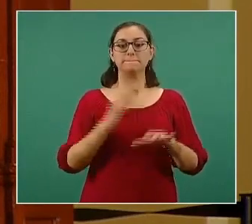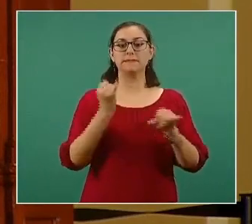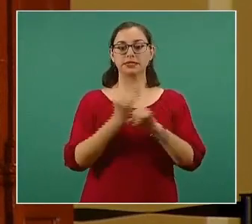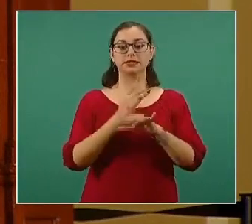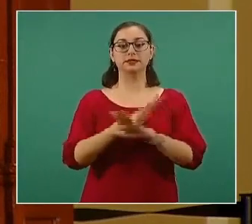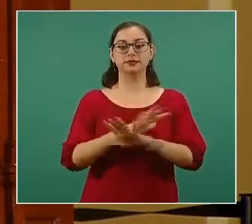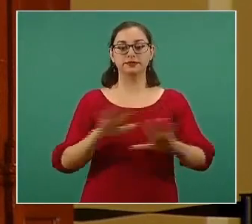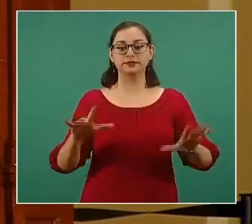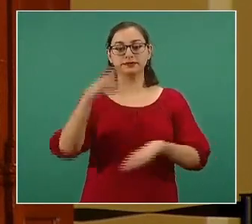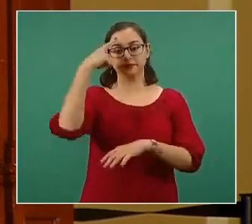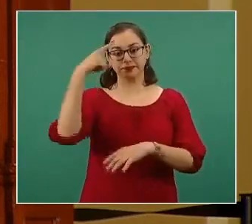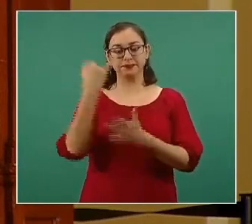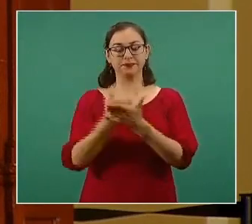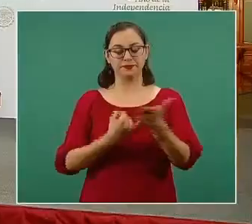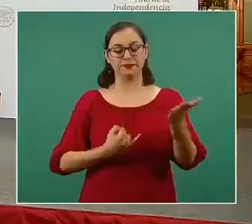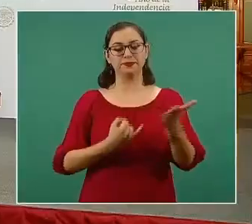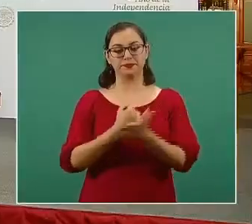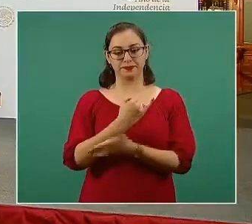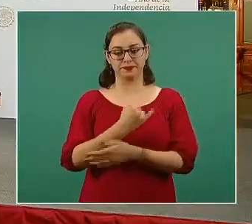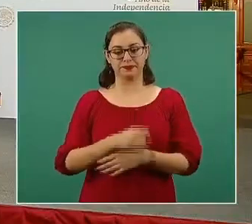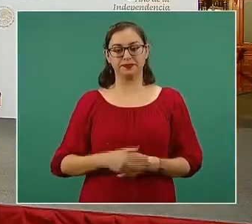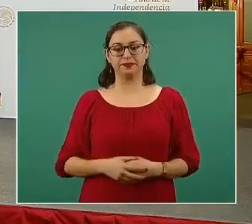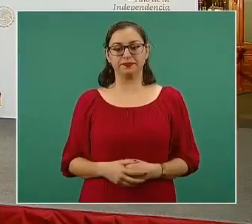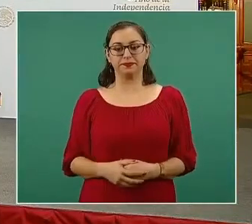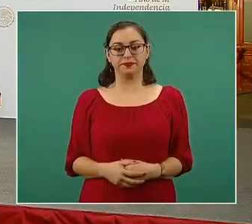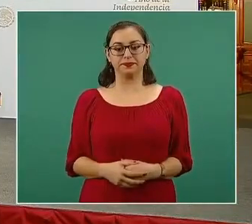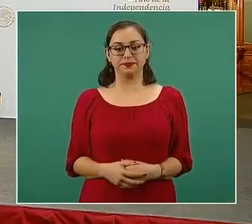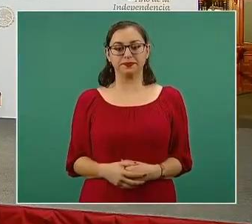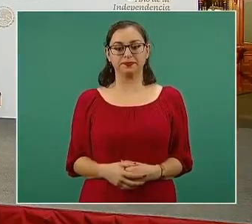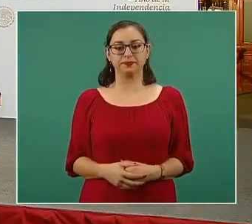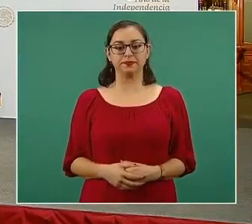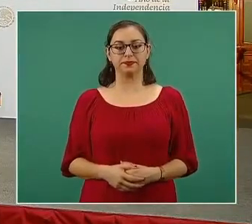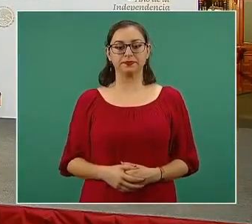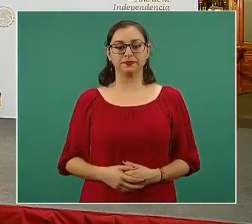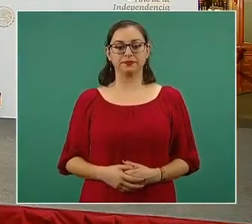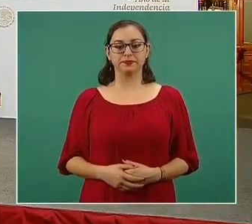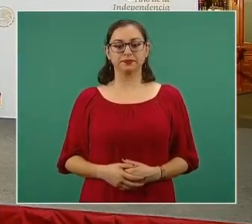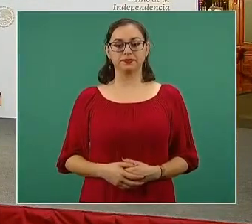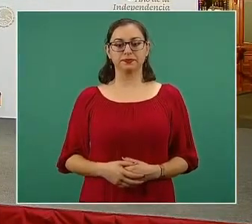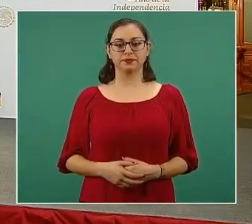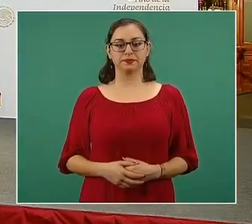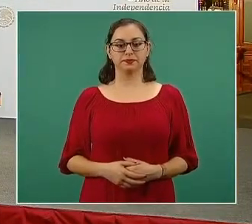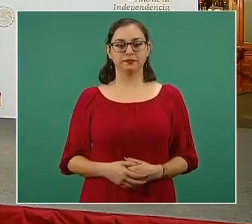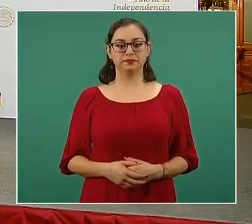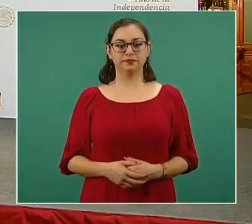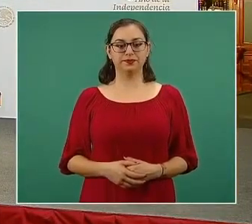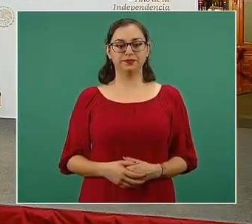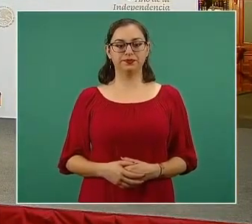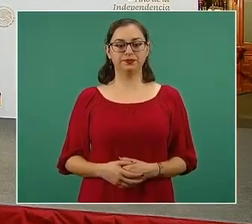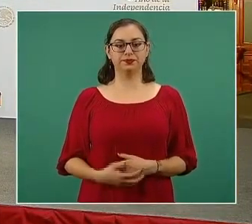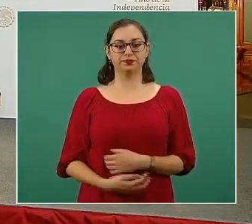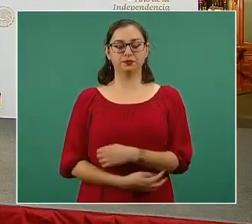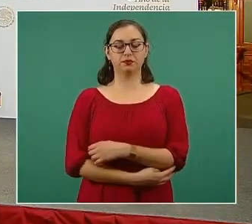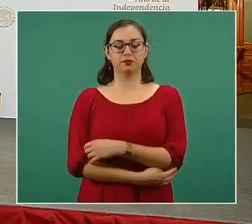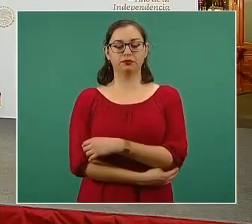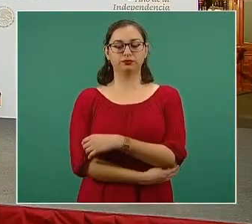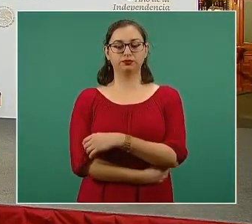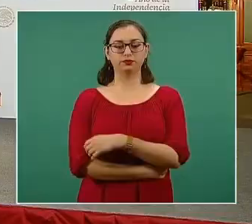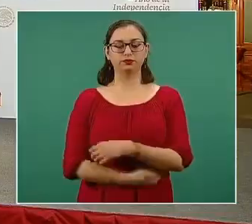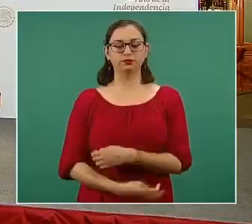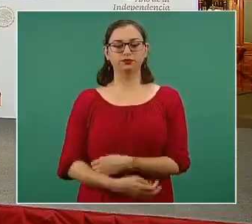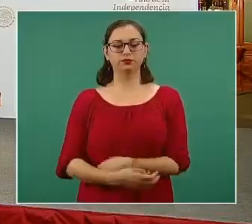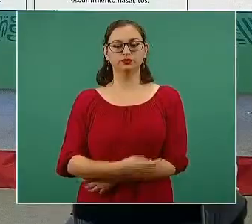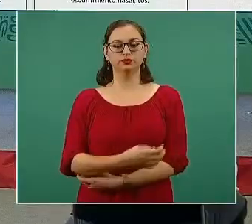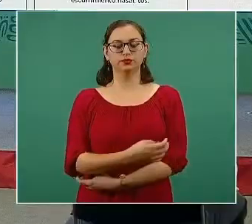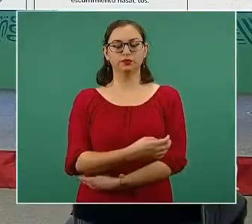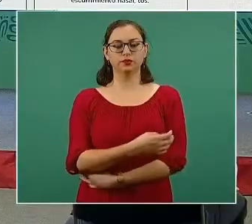disponible para tomar las mejores decisiones. Eventos adversos. Los eventos adversos, lo hemos